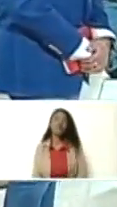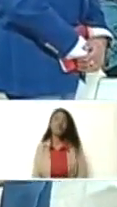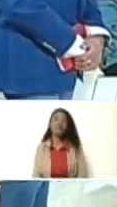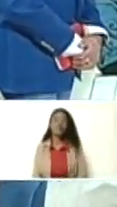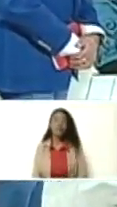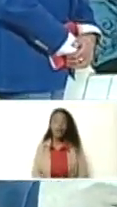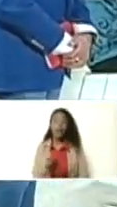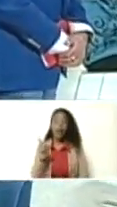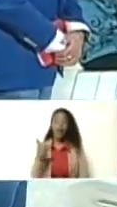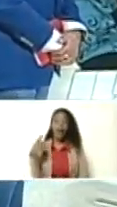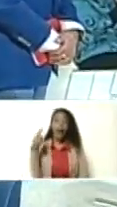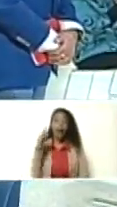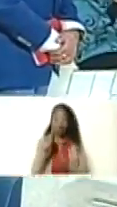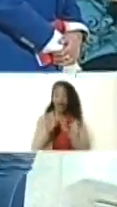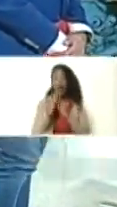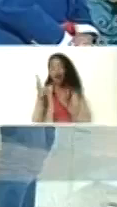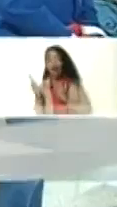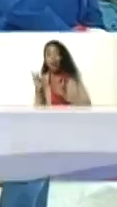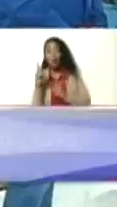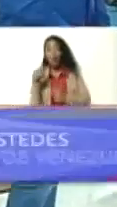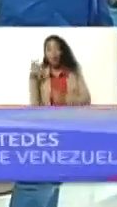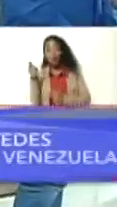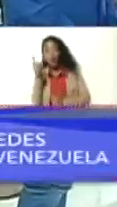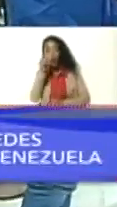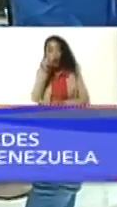Allí está al lado con Cristóbal Jiménez,